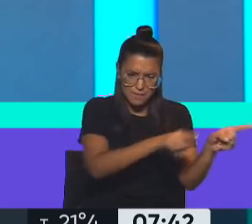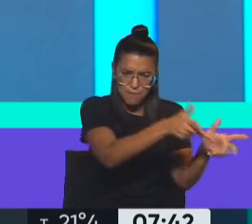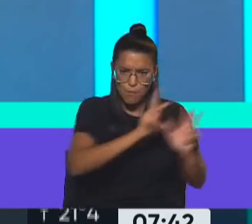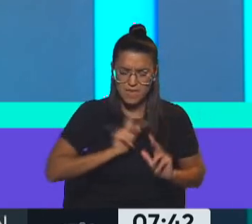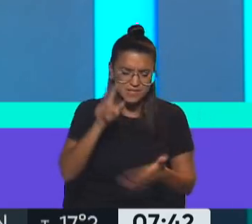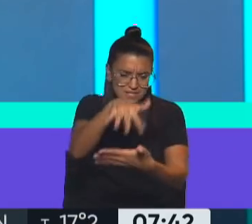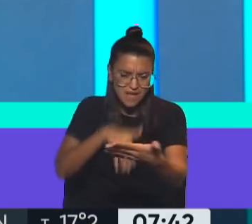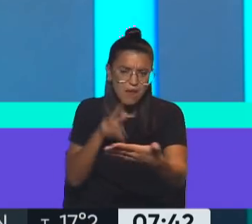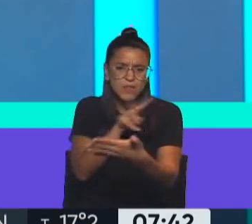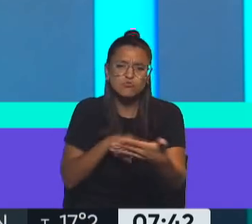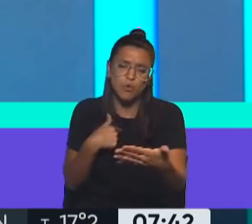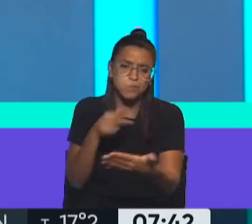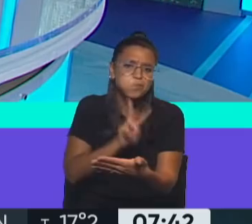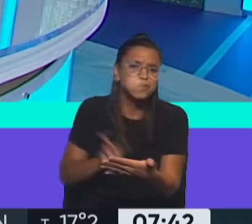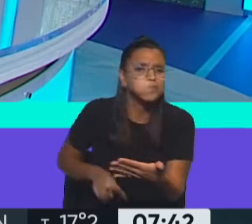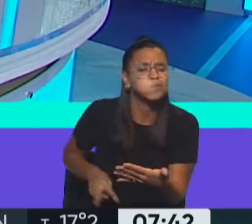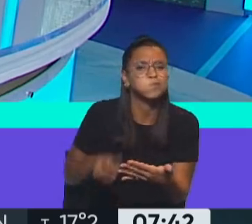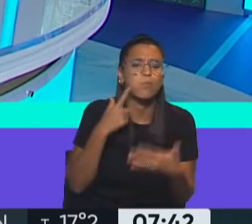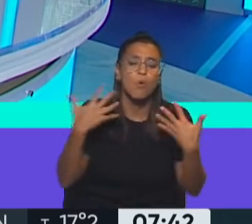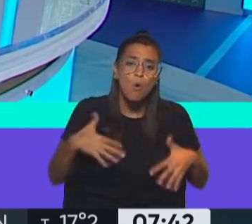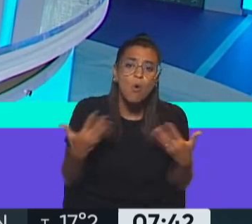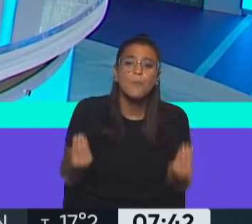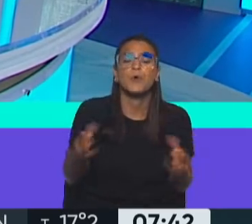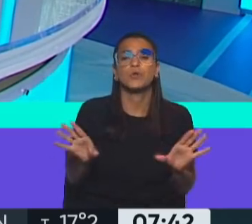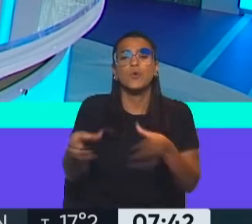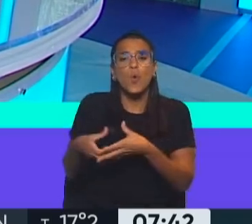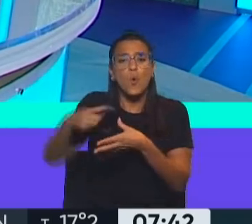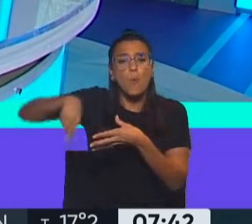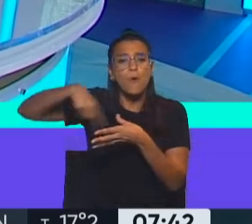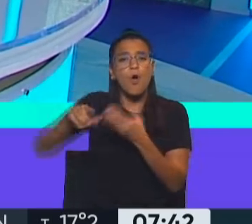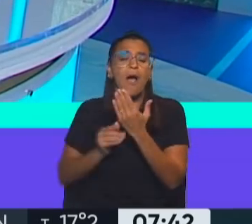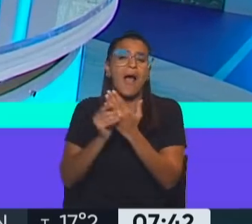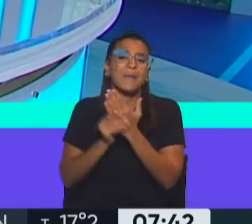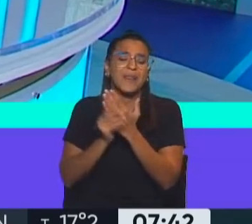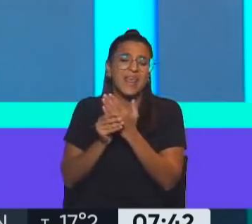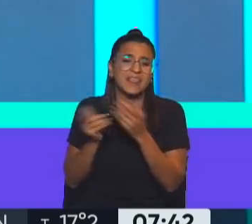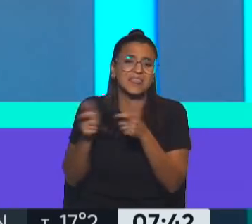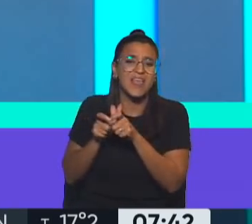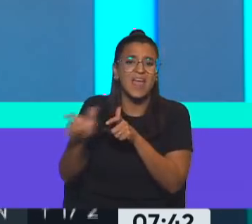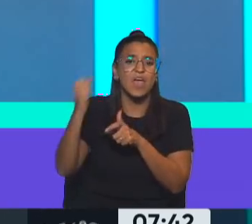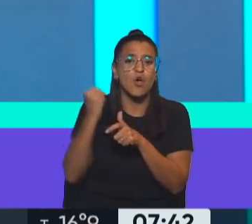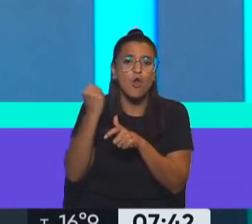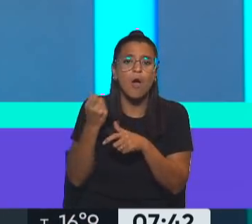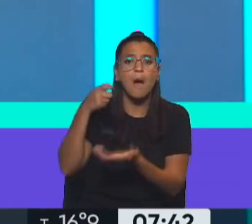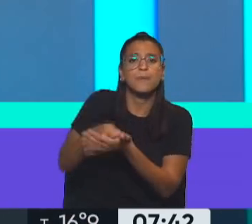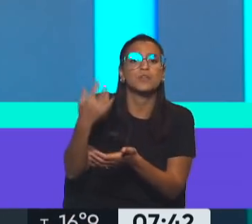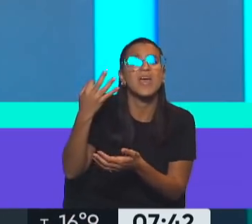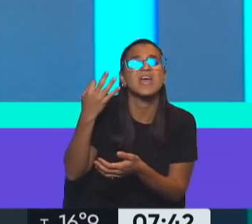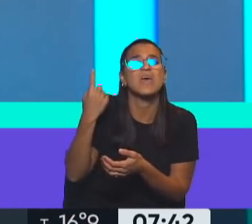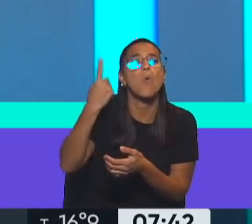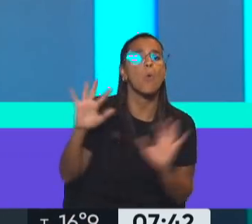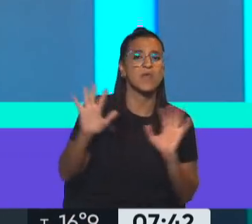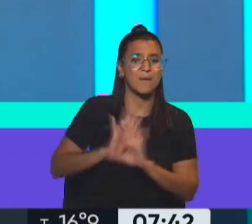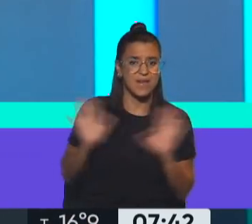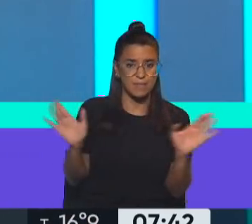de hecho llamó la atención porque digamos, siempre el ala digamos, del gabinete económico siempre habló del aporte extraordinario como único